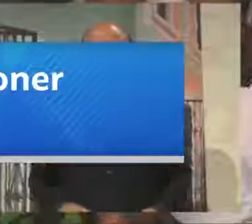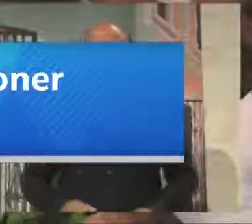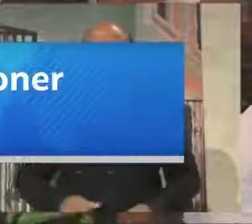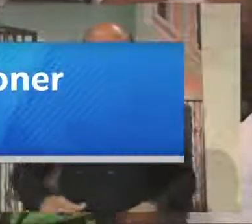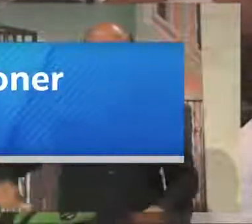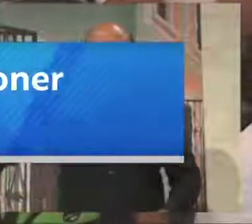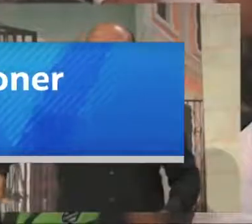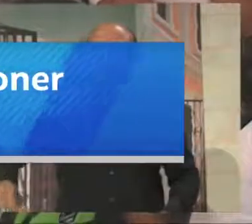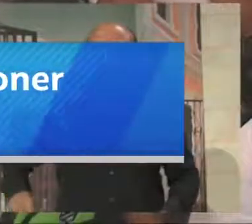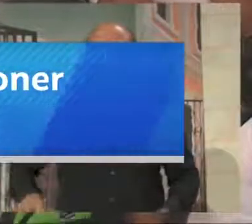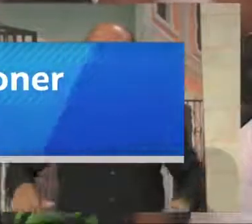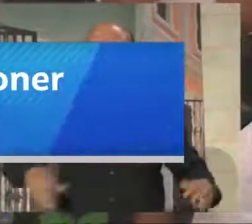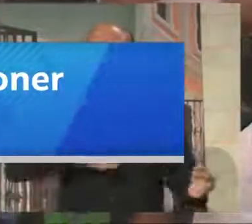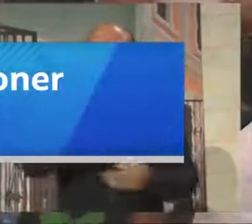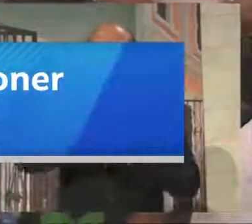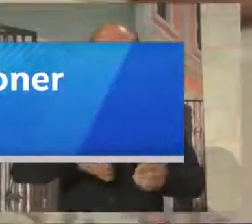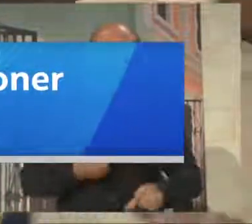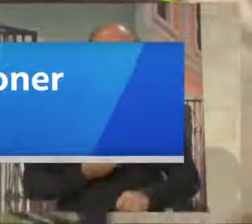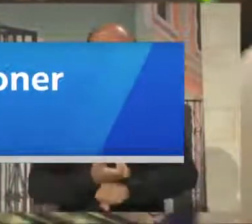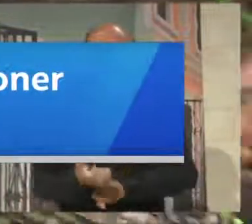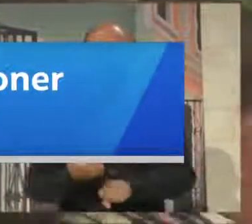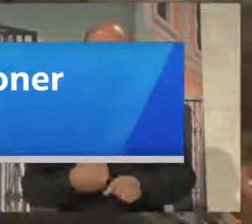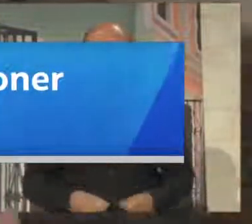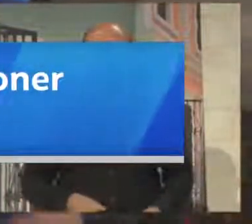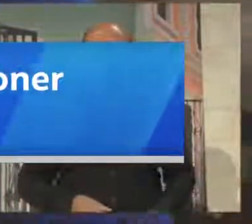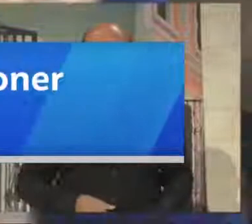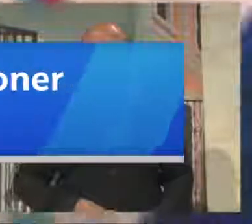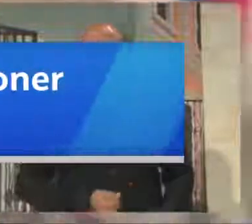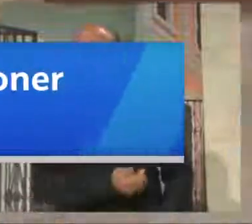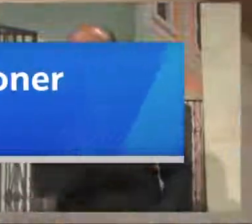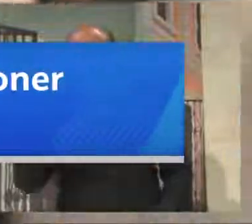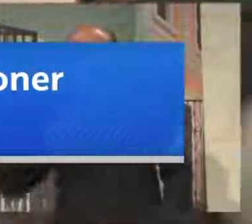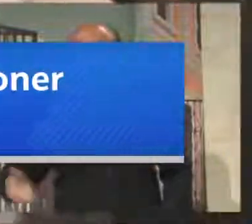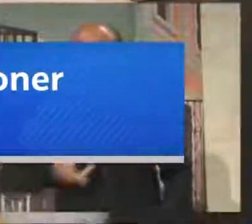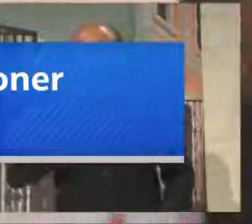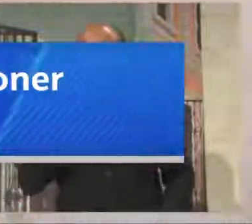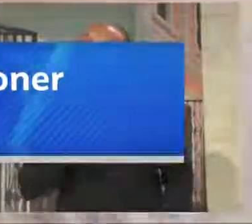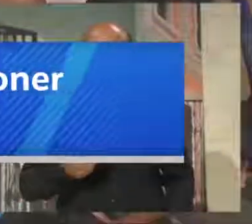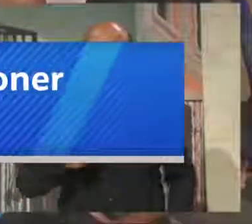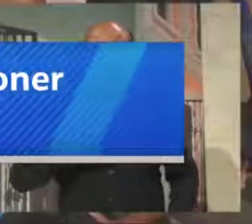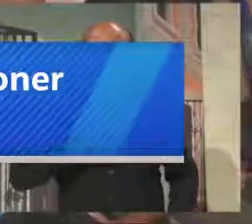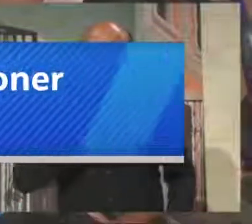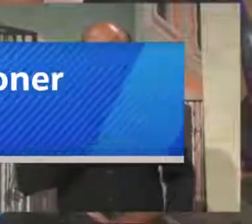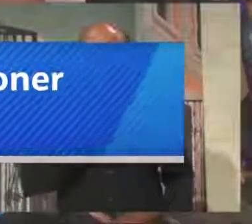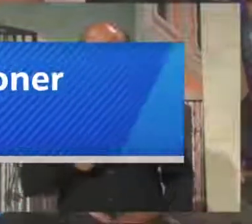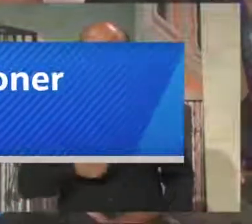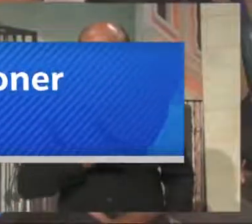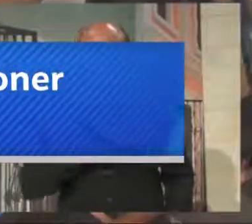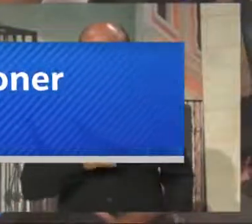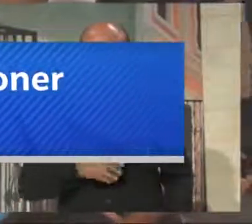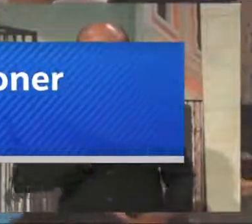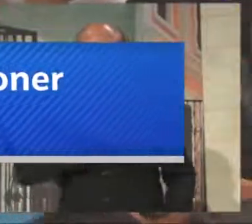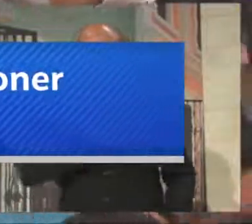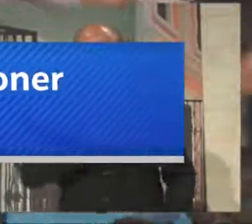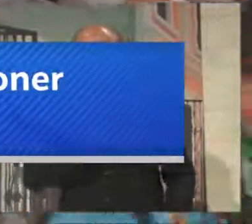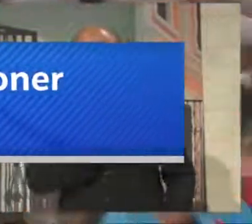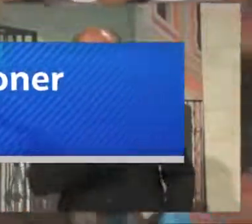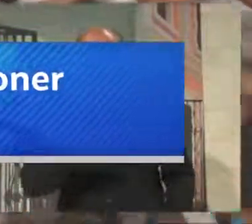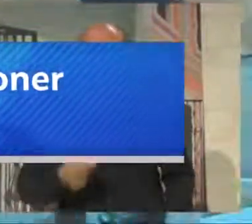importante que haya alguien que diga, yo puedo, yo tengo las ganas de hacerlo, y precisamente los jóvenes de Cambia Tu Tiempo son